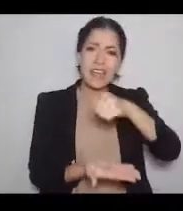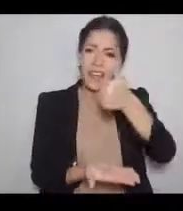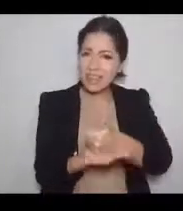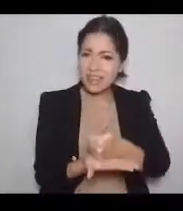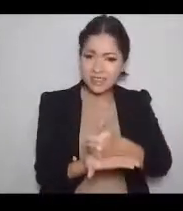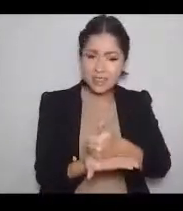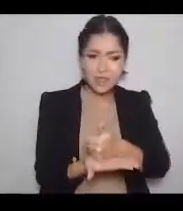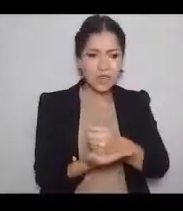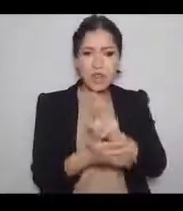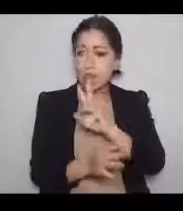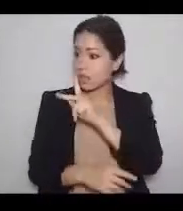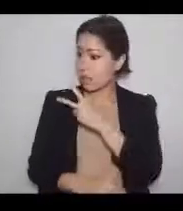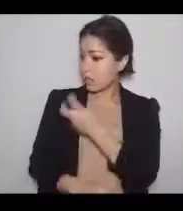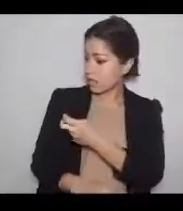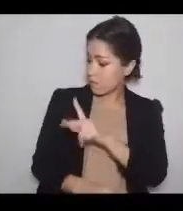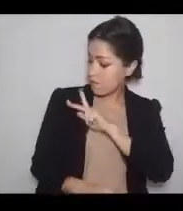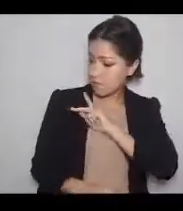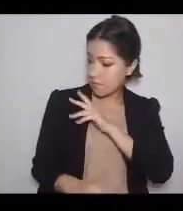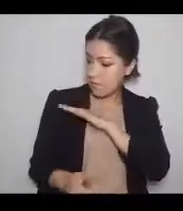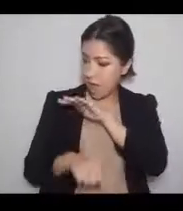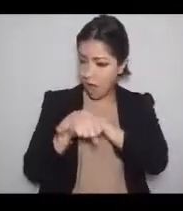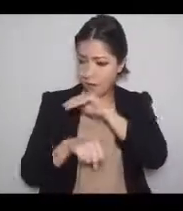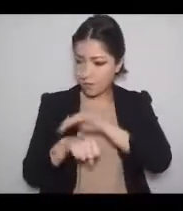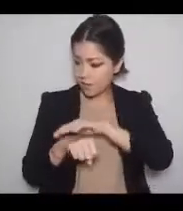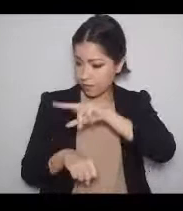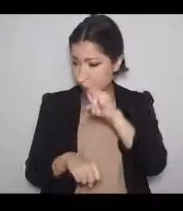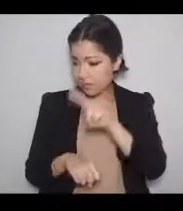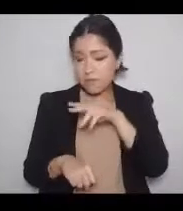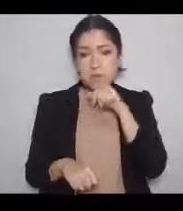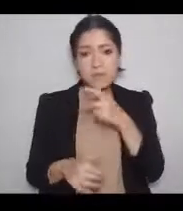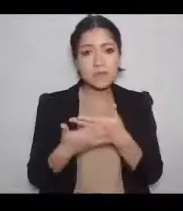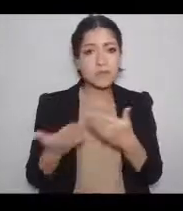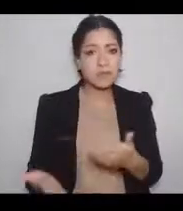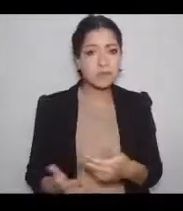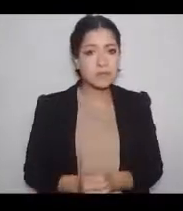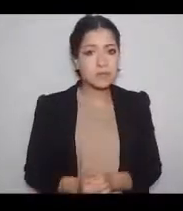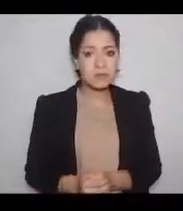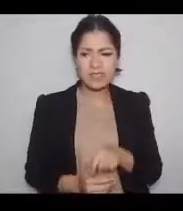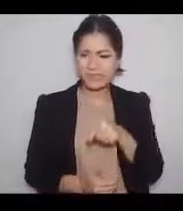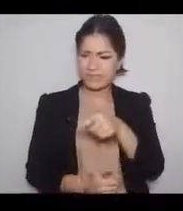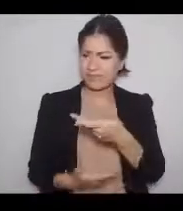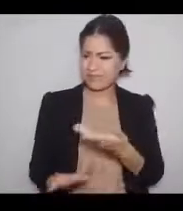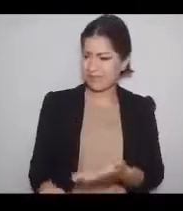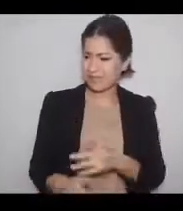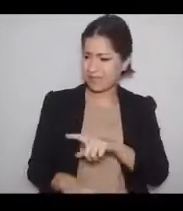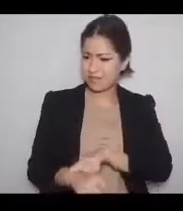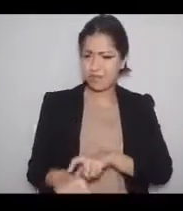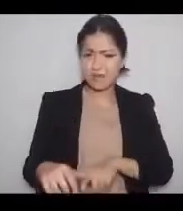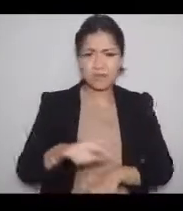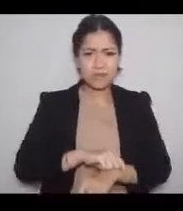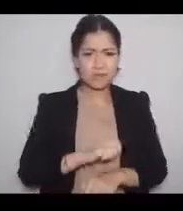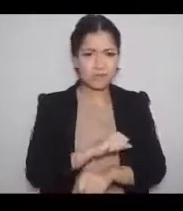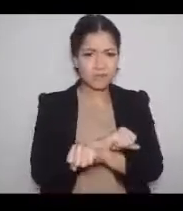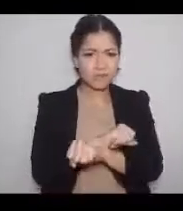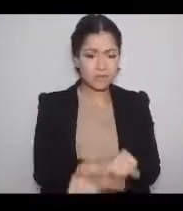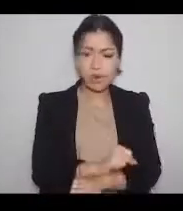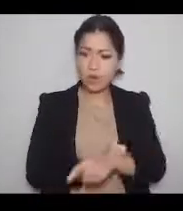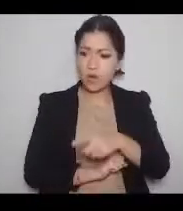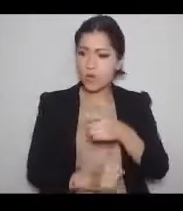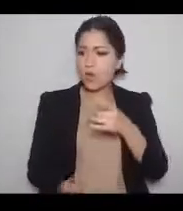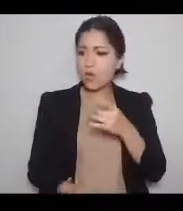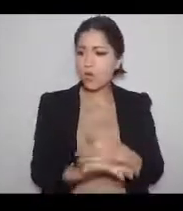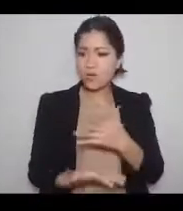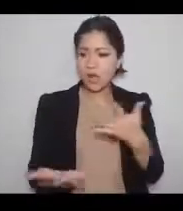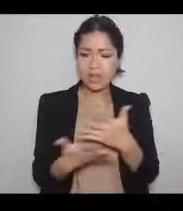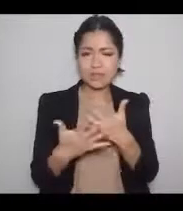Mi amigo, mi mascota, tiene poderes psíquicos. Adivina mis humores. Eres un vil esclavo. Solo comes de sus obras y lo hace